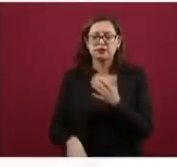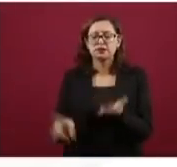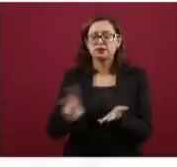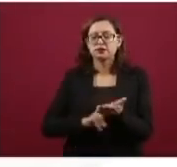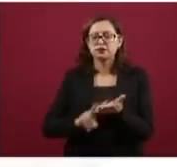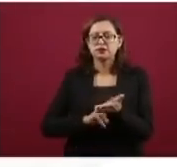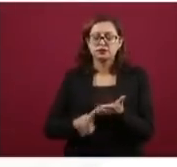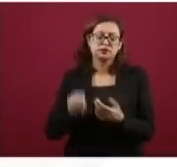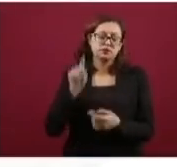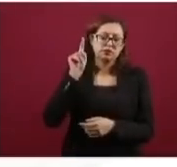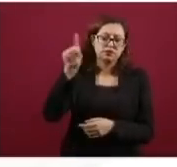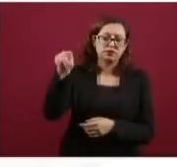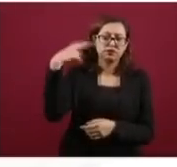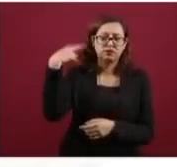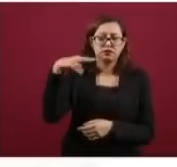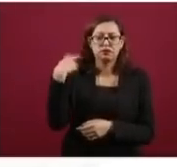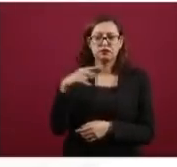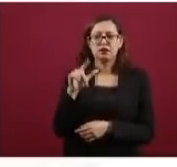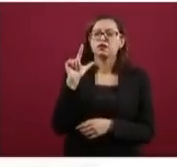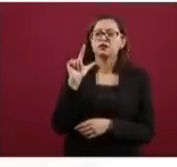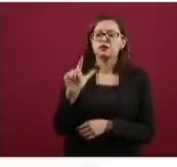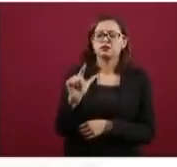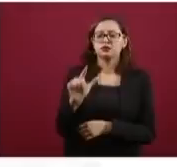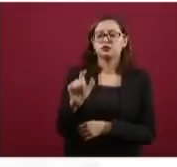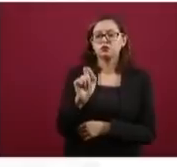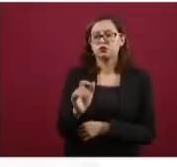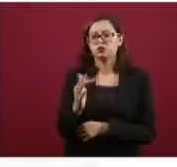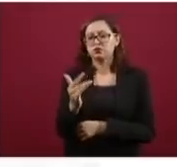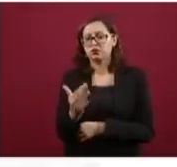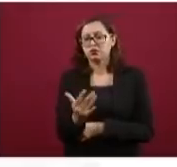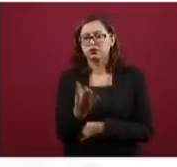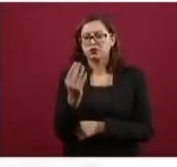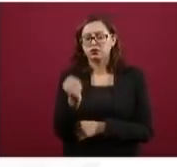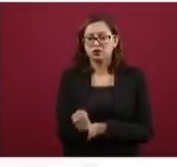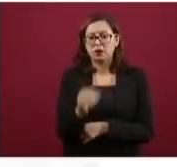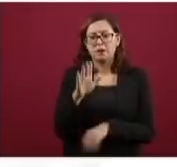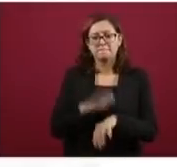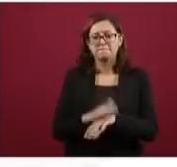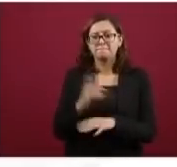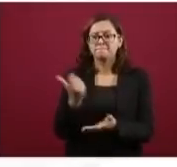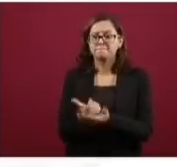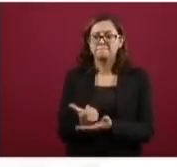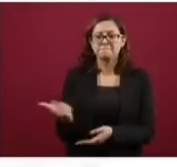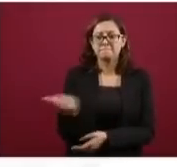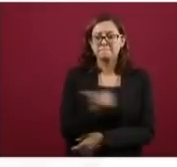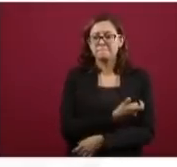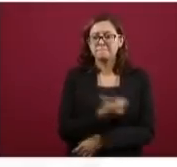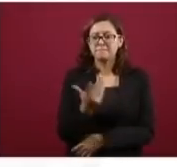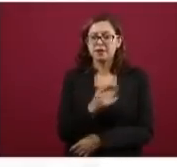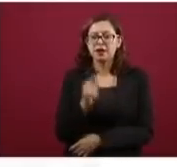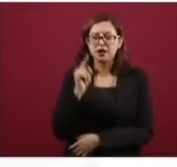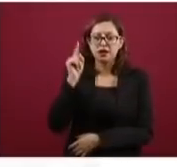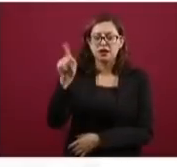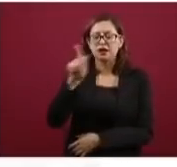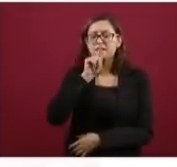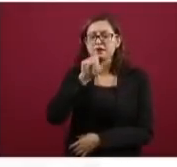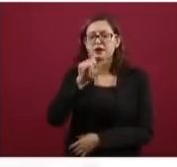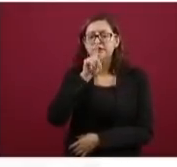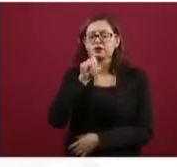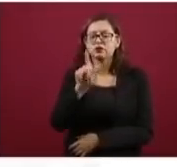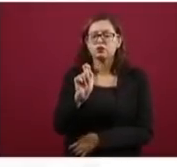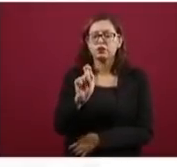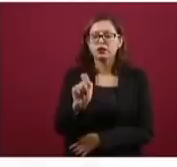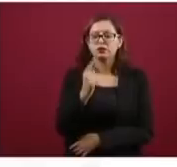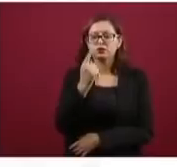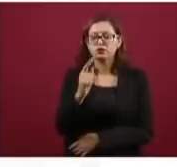en cuanto a cuál pues veracruz a 17 puntos 59 centavos por litro la máscara en talpa de allende jalisco a 21